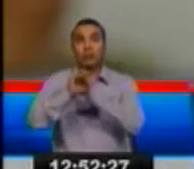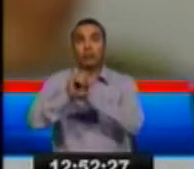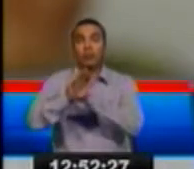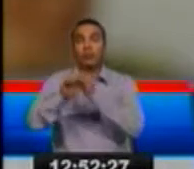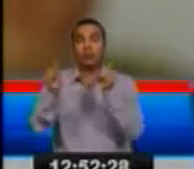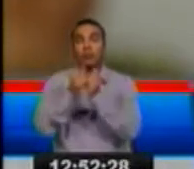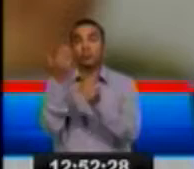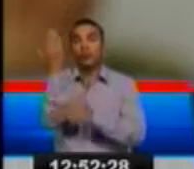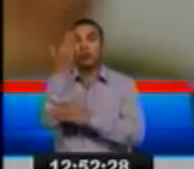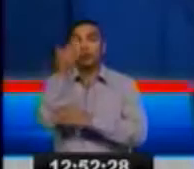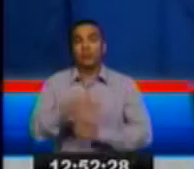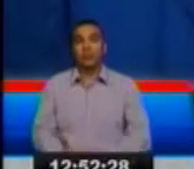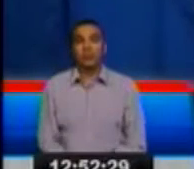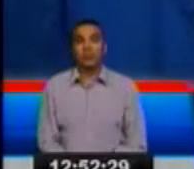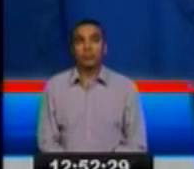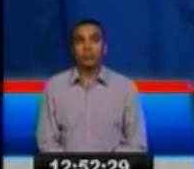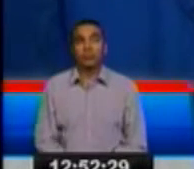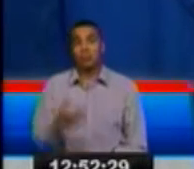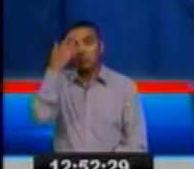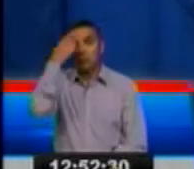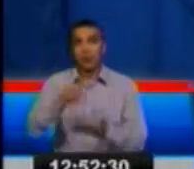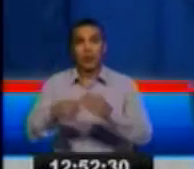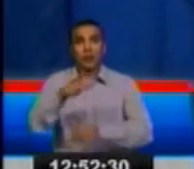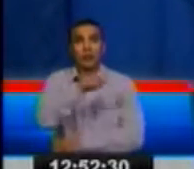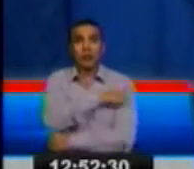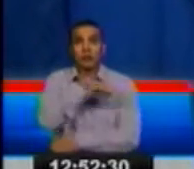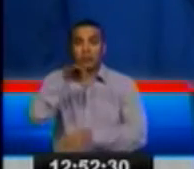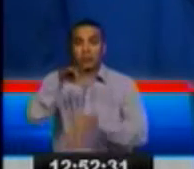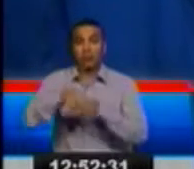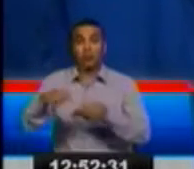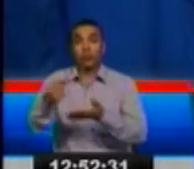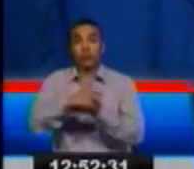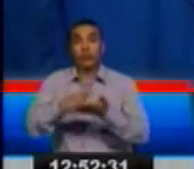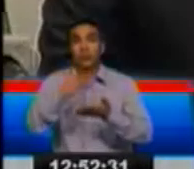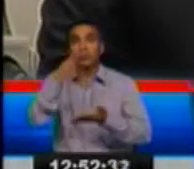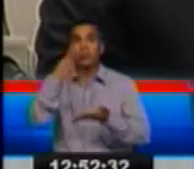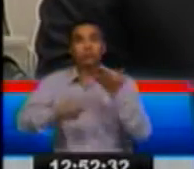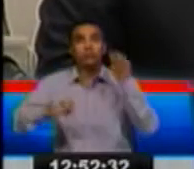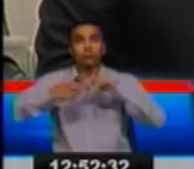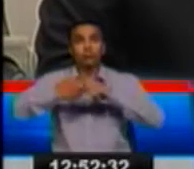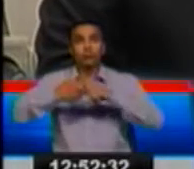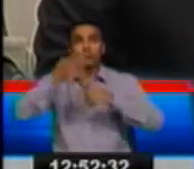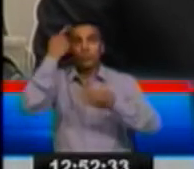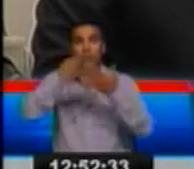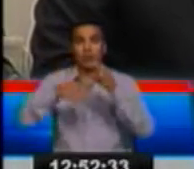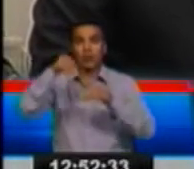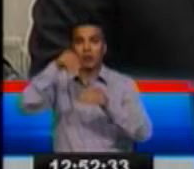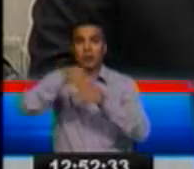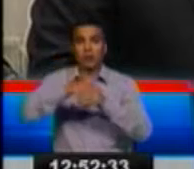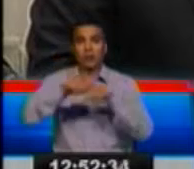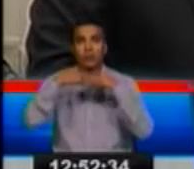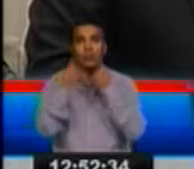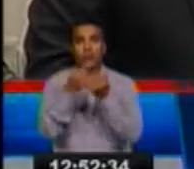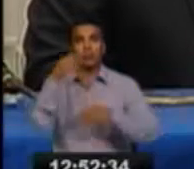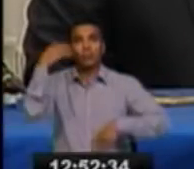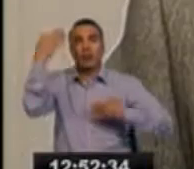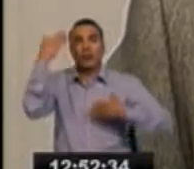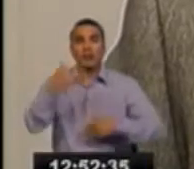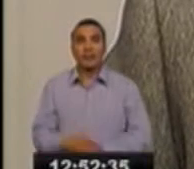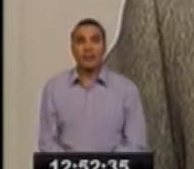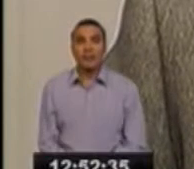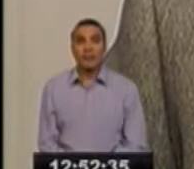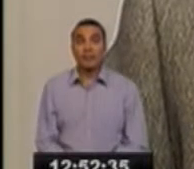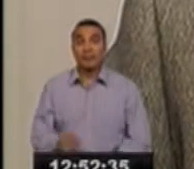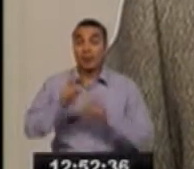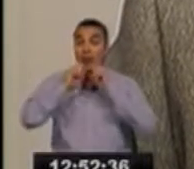medios de comunicación. Al respecto, la delegación electoral del Guayas atribuyó el conflicto a pugnas internas de las agrupaciones políticas. Por los